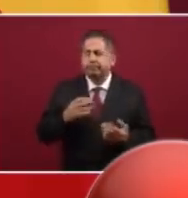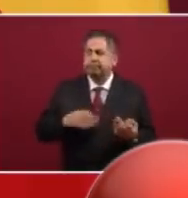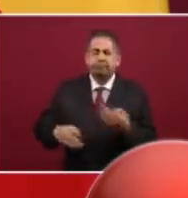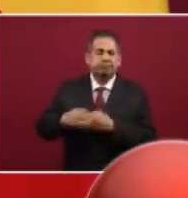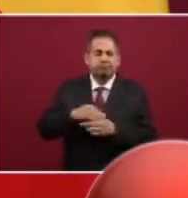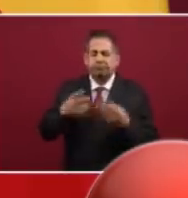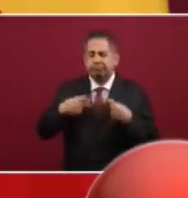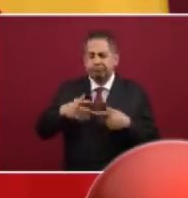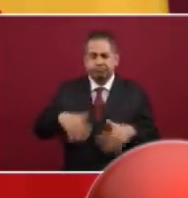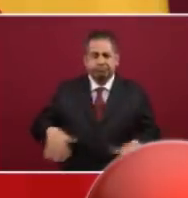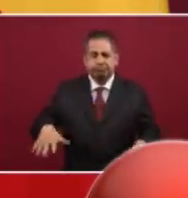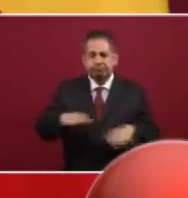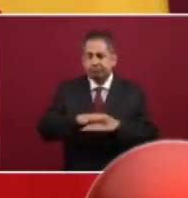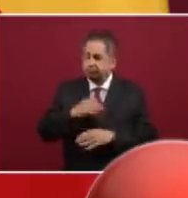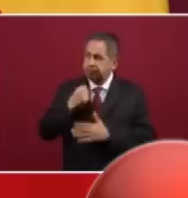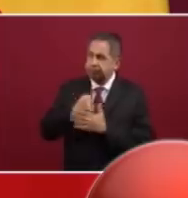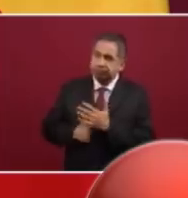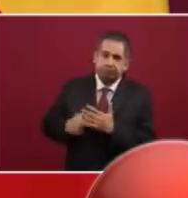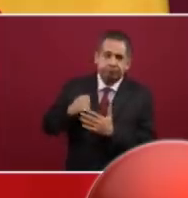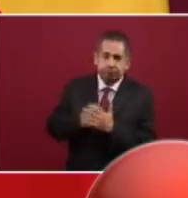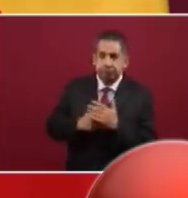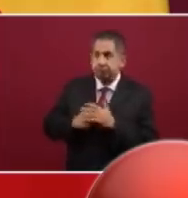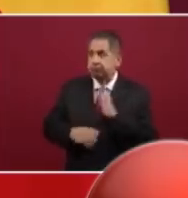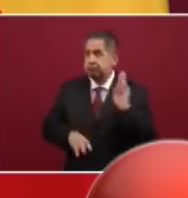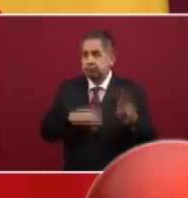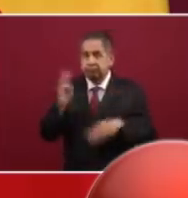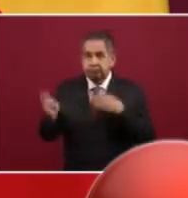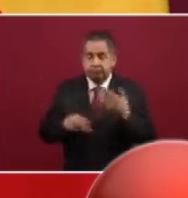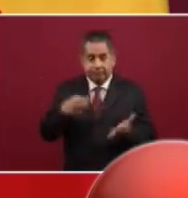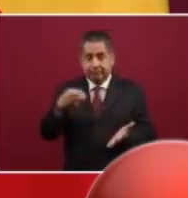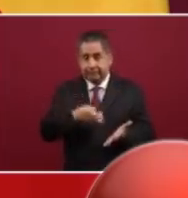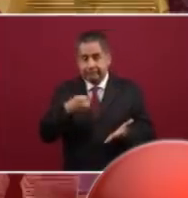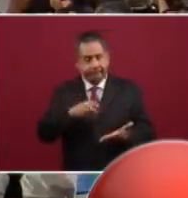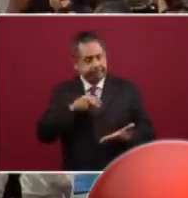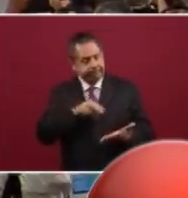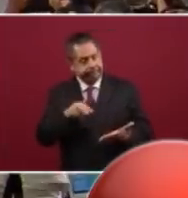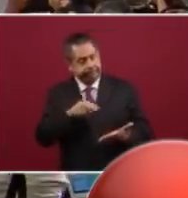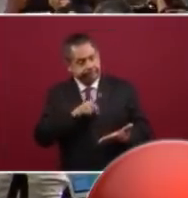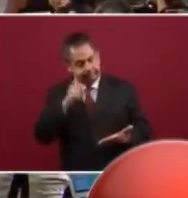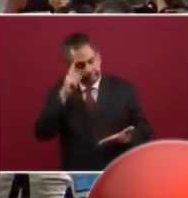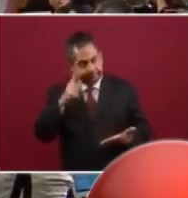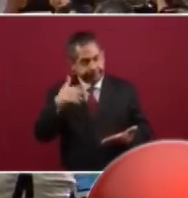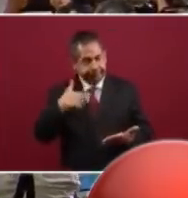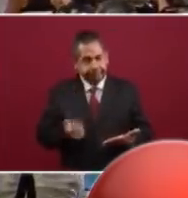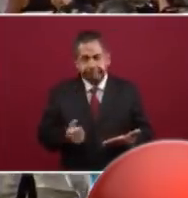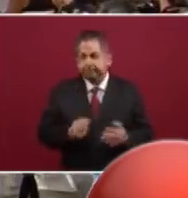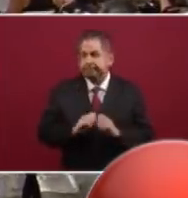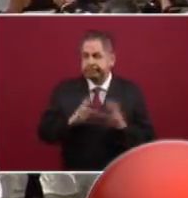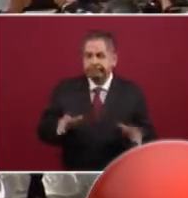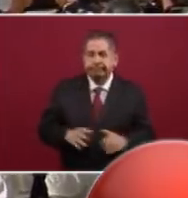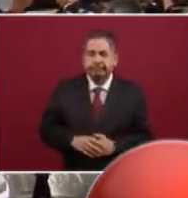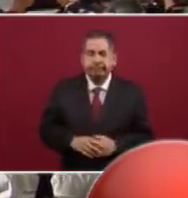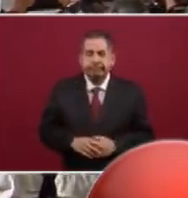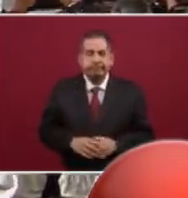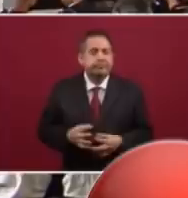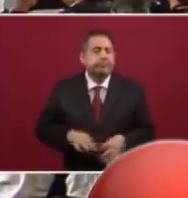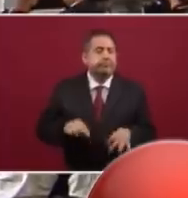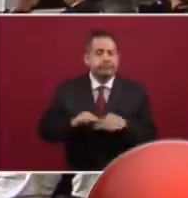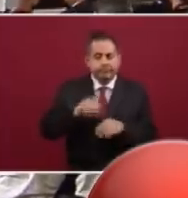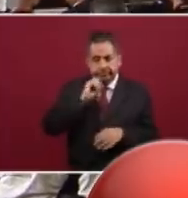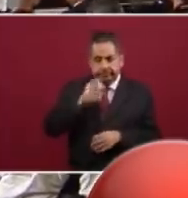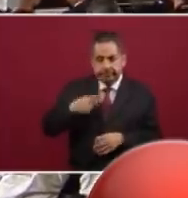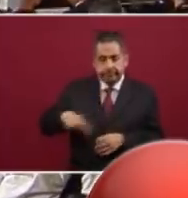todos los luchadores sociales en el mundo y desde luego para los